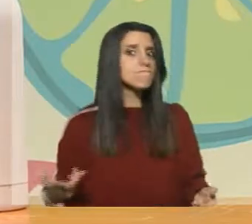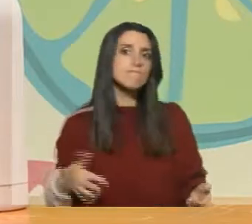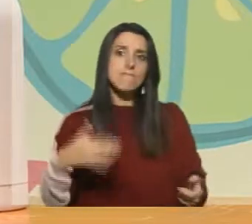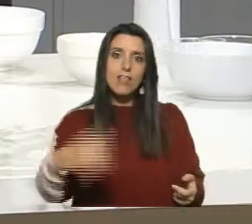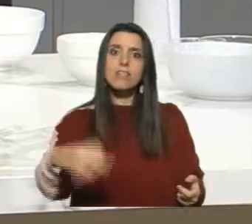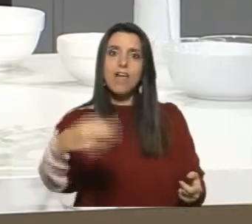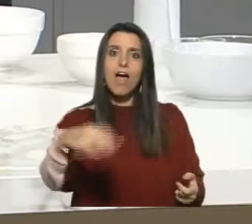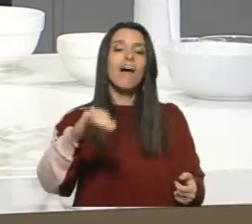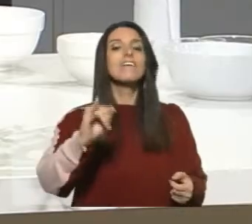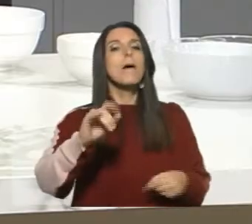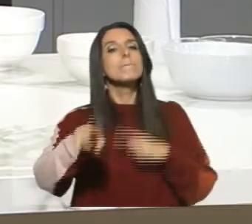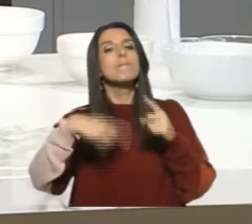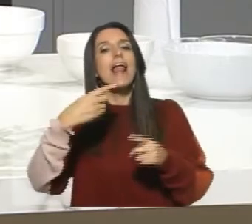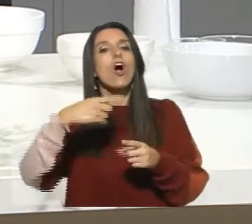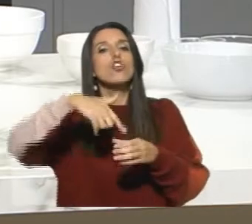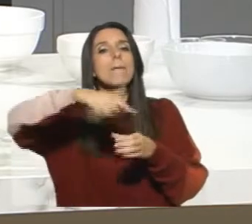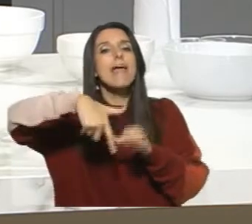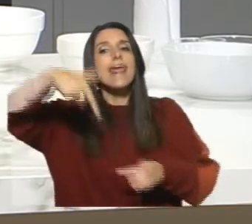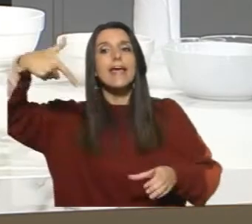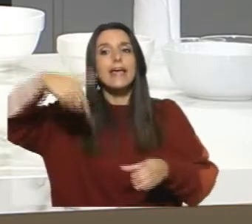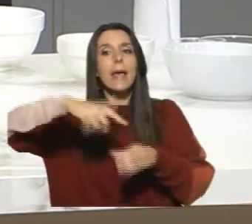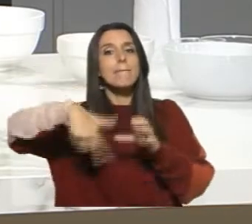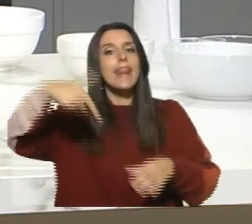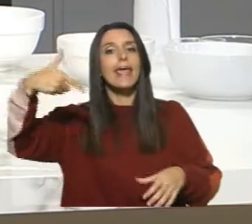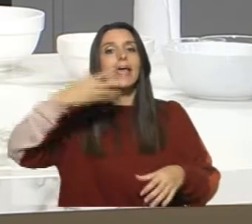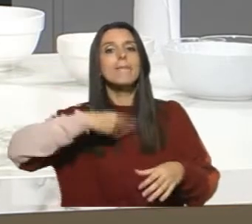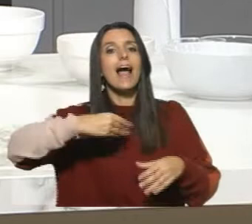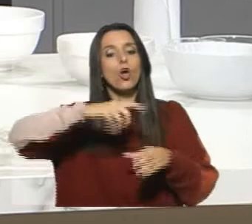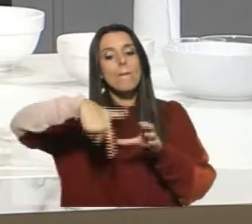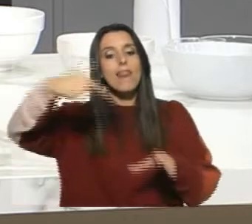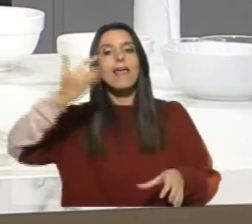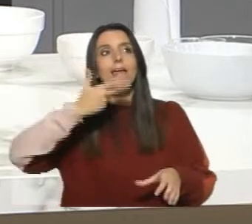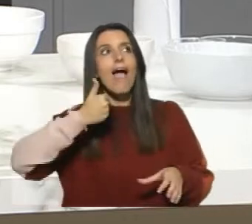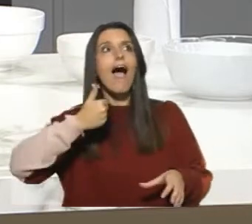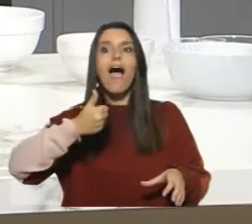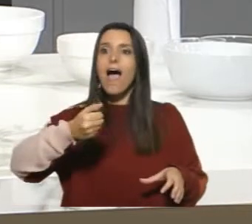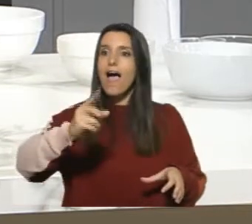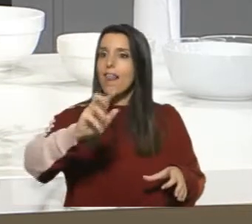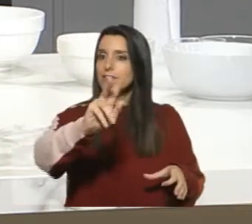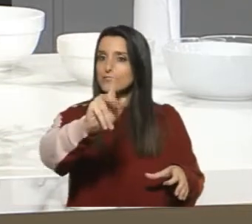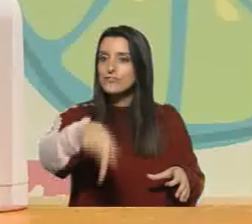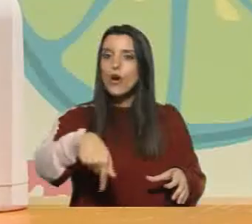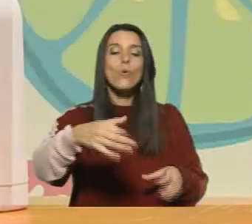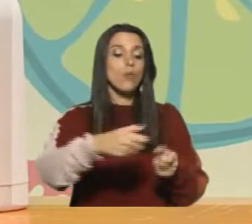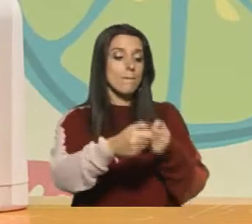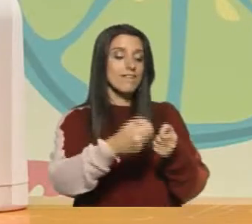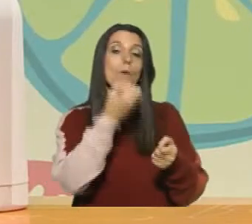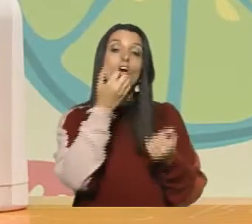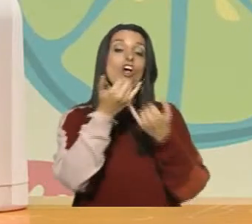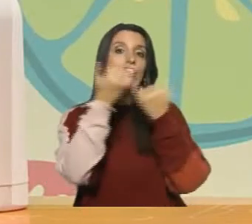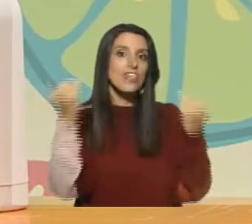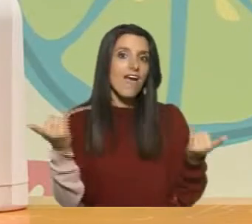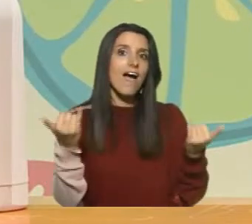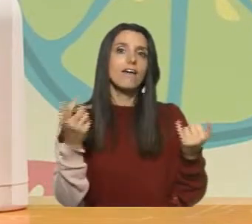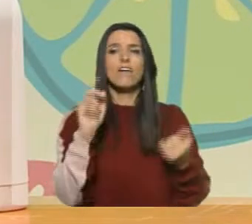Para hacer el merengue, estabas horas ahí Para dándole con el merengue. Para hacer el merengue, ahora que me decís, tenés razón, Paula. Nos siguen llegando mensajes. Buenos días, Anita y